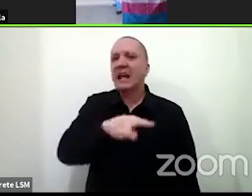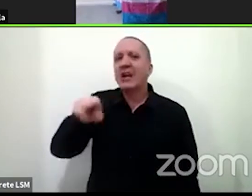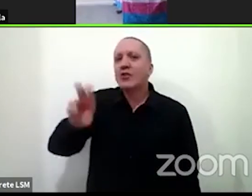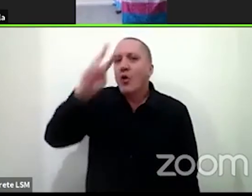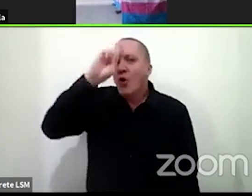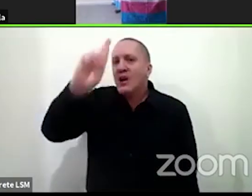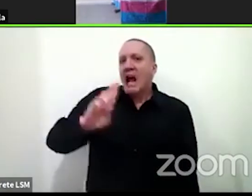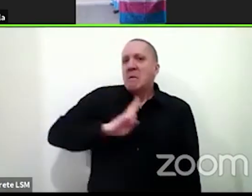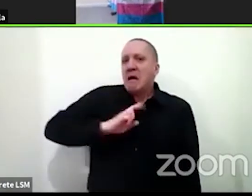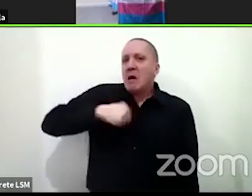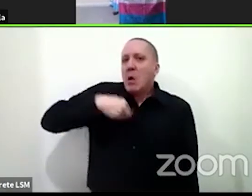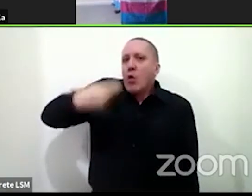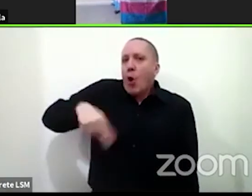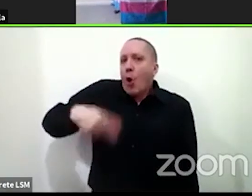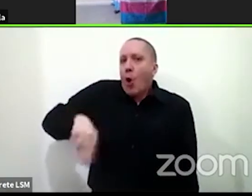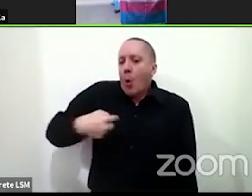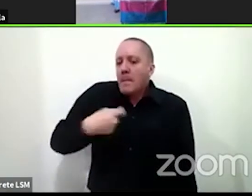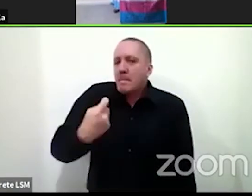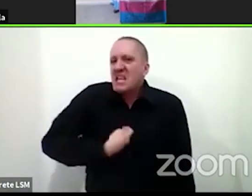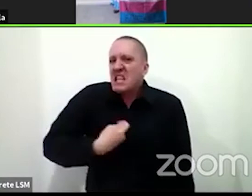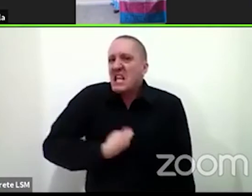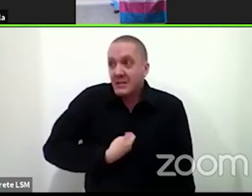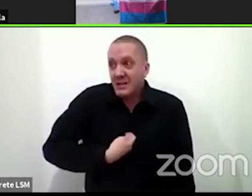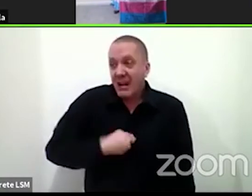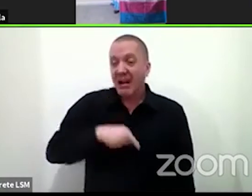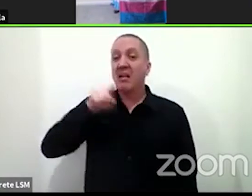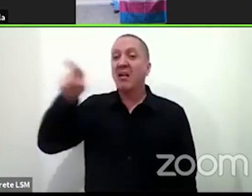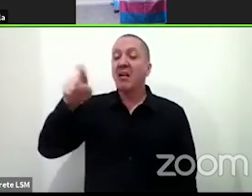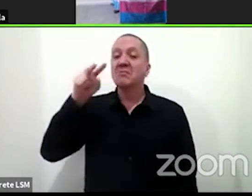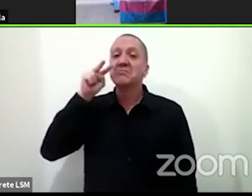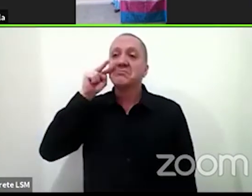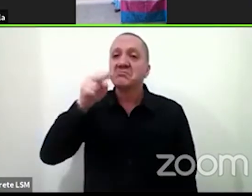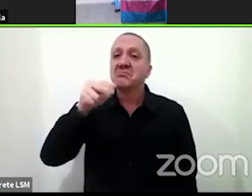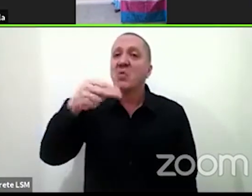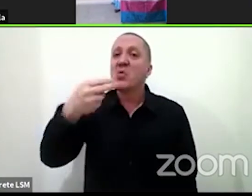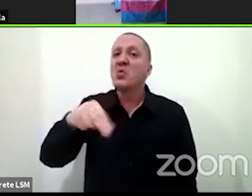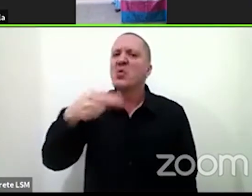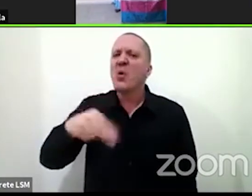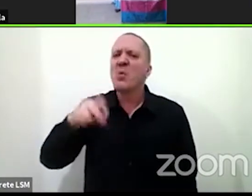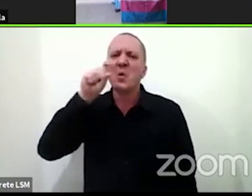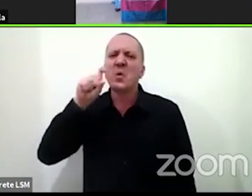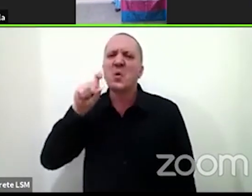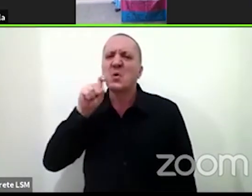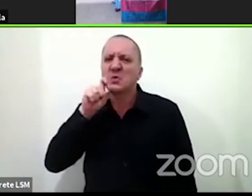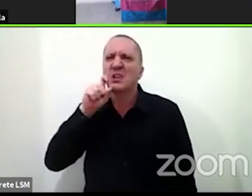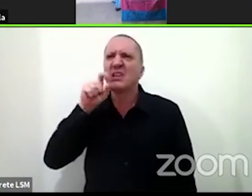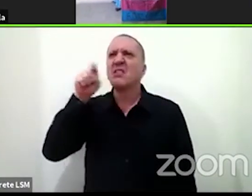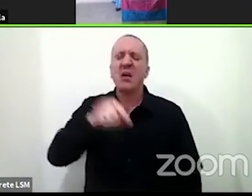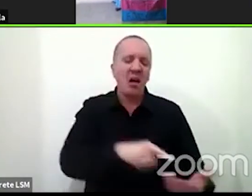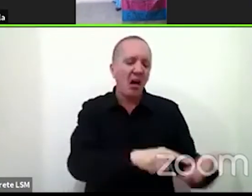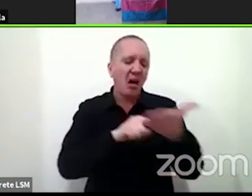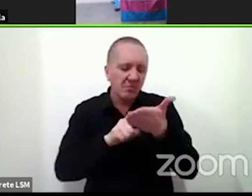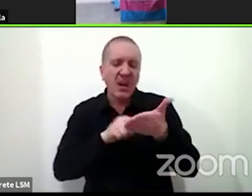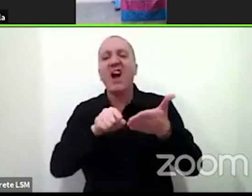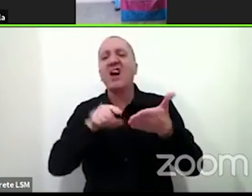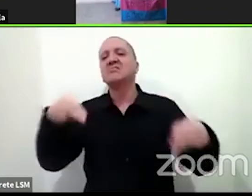a nuestra identidad y se basaron en los nombres y género con el que fuimos asignados al nacer